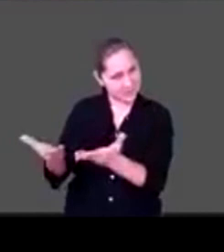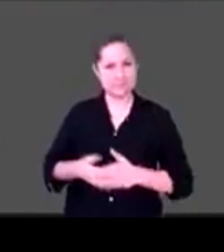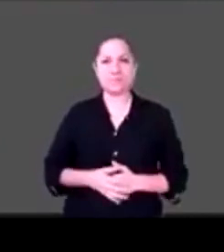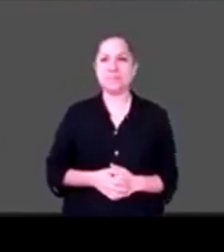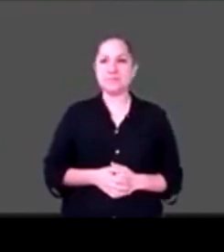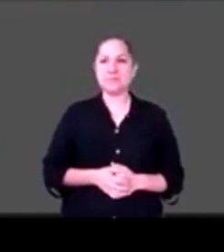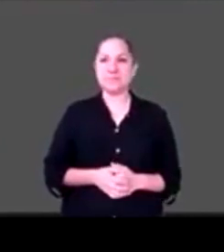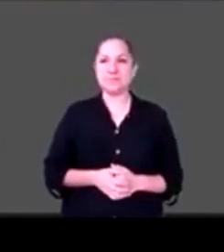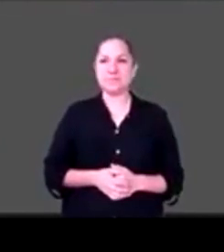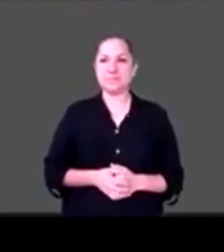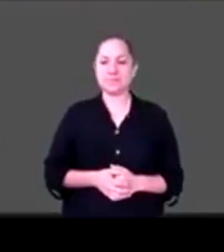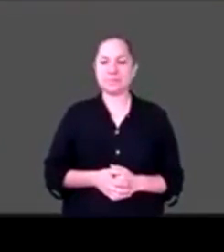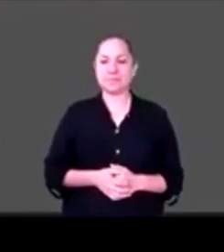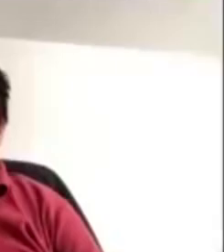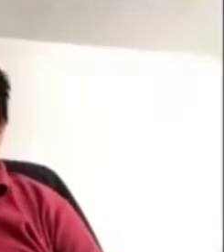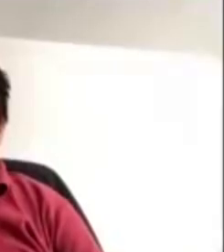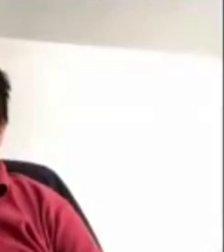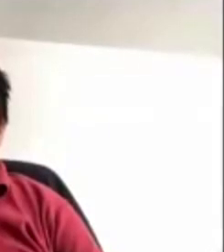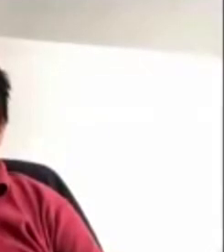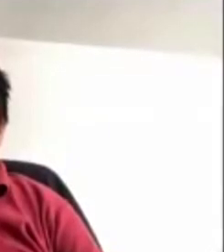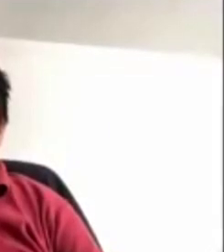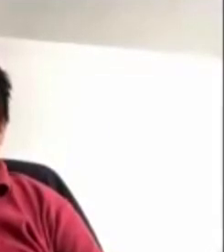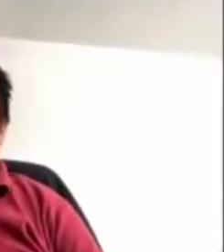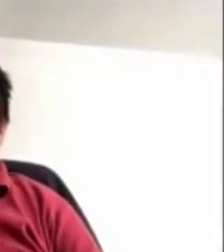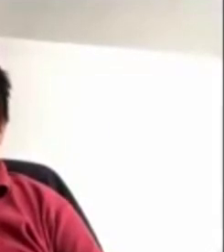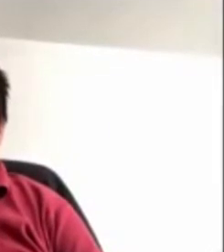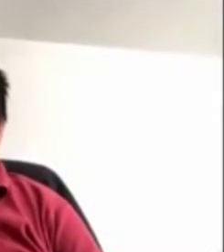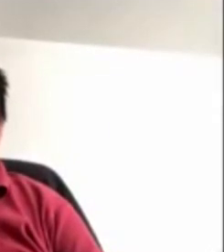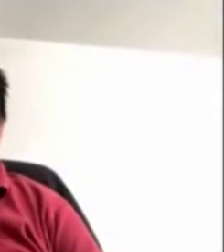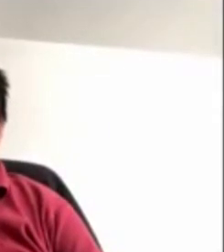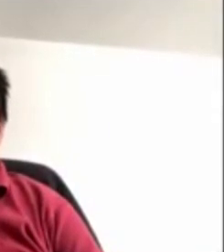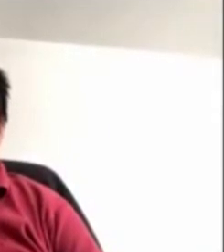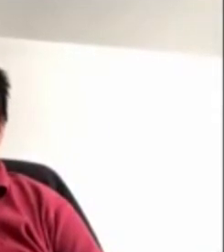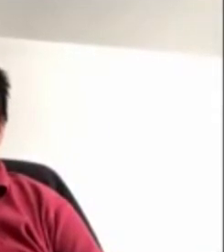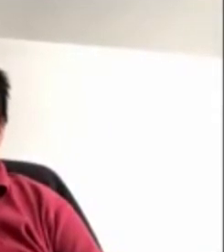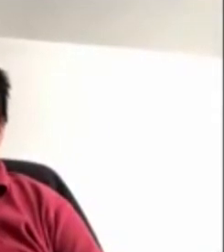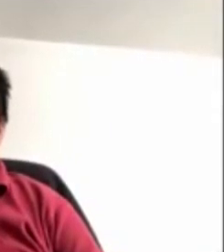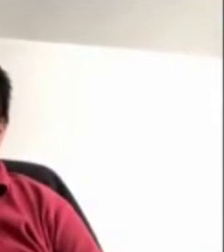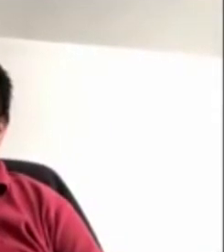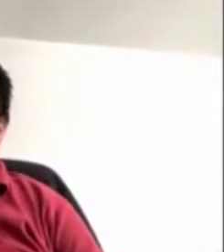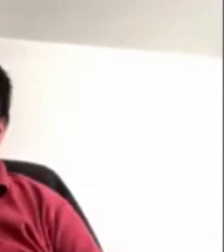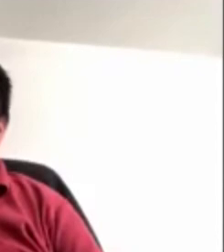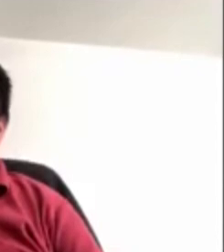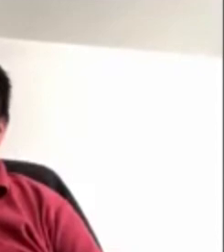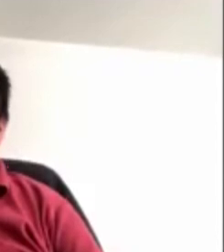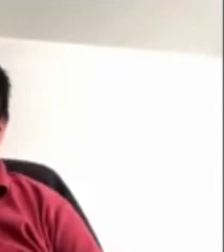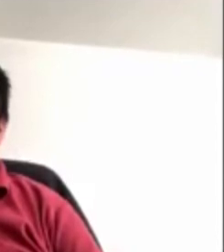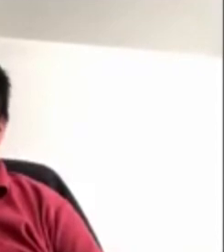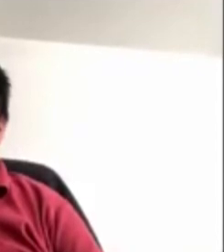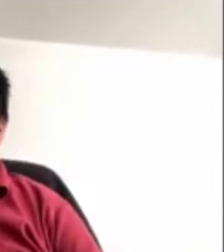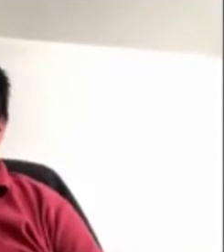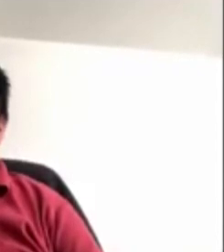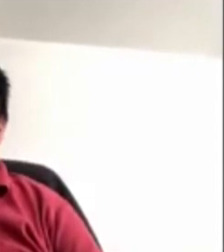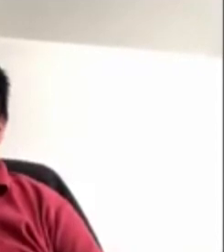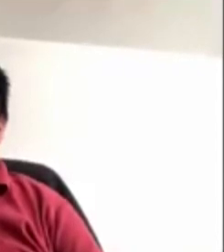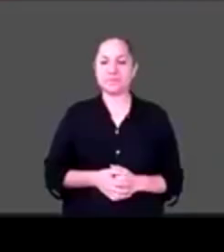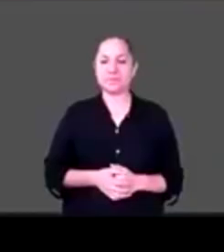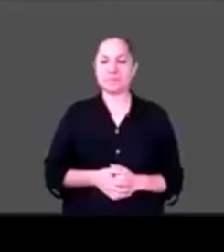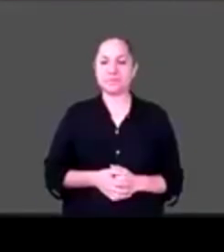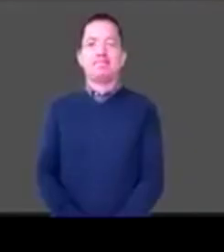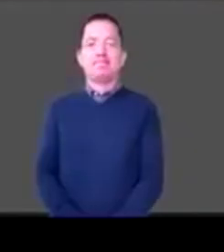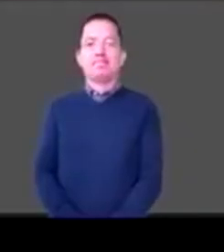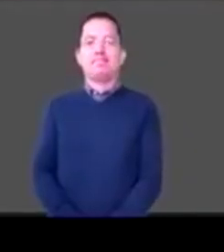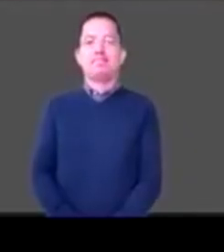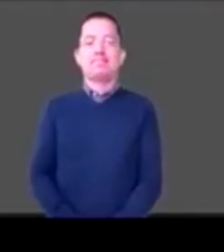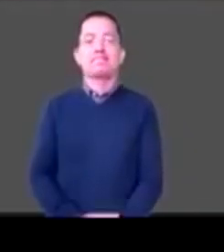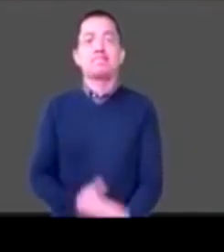Bueno nada más ¿Puedo poner el video? Ah sí A ver creo